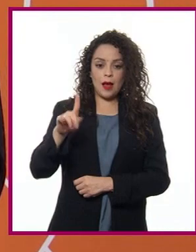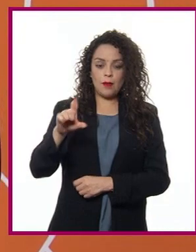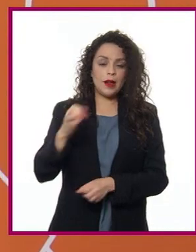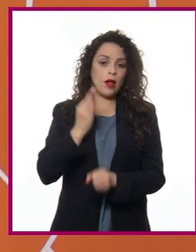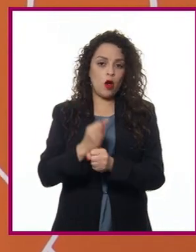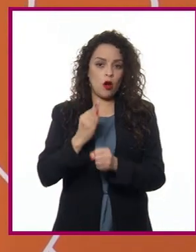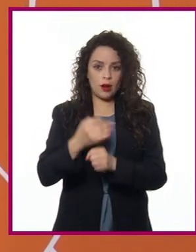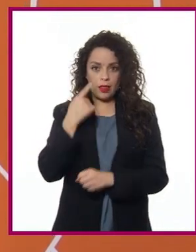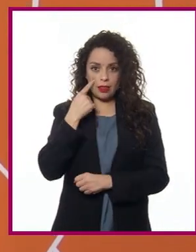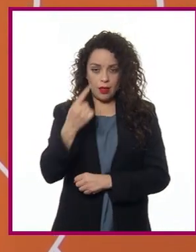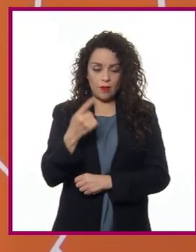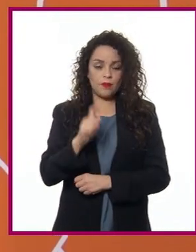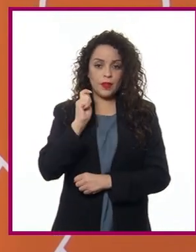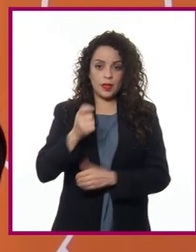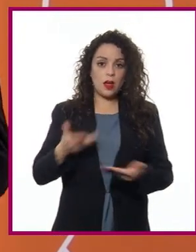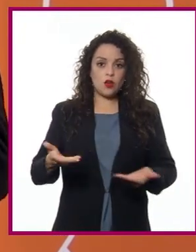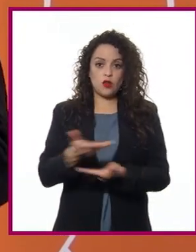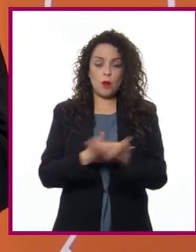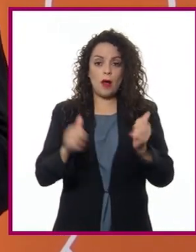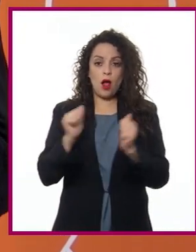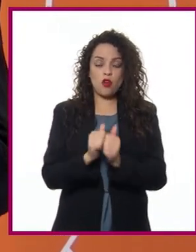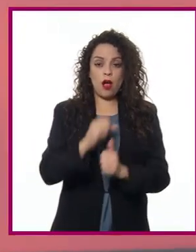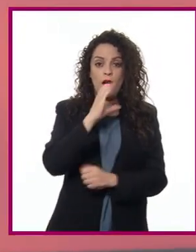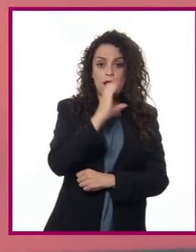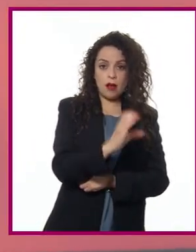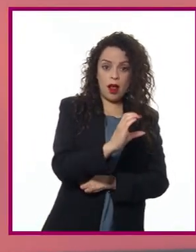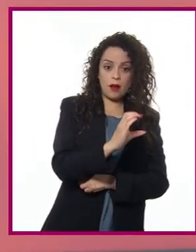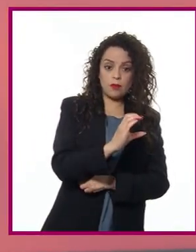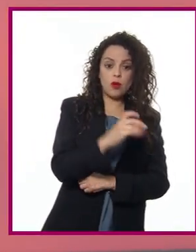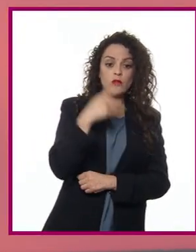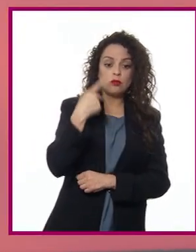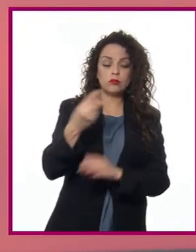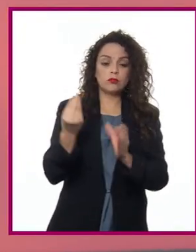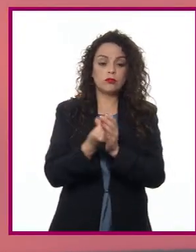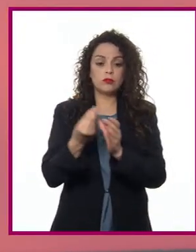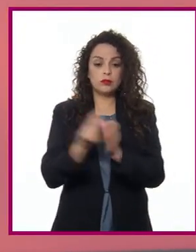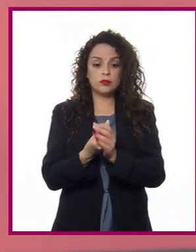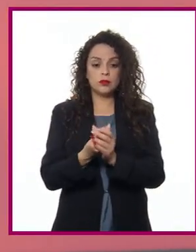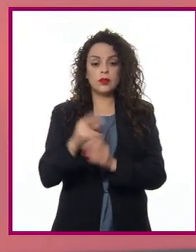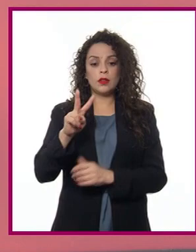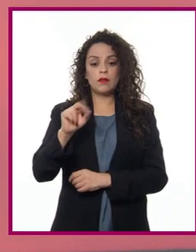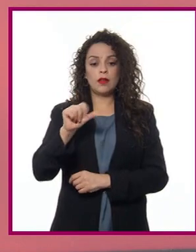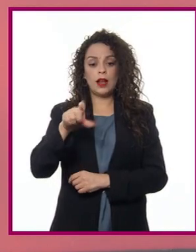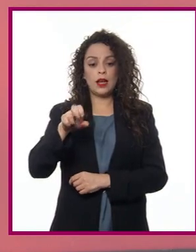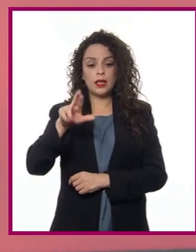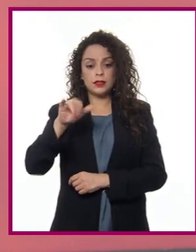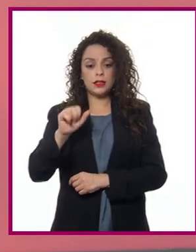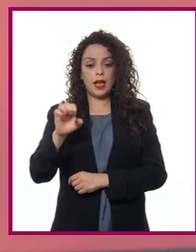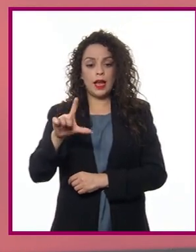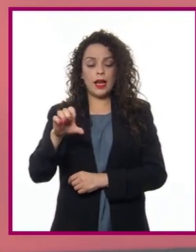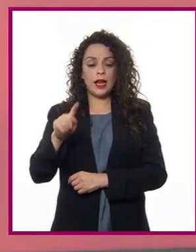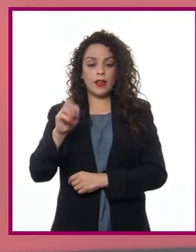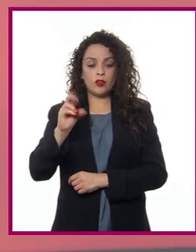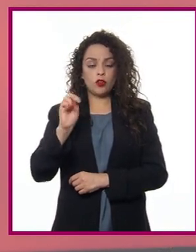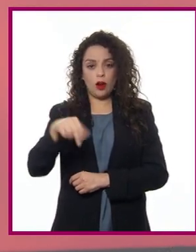caso, comparte con los átomos del carbono los correspondientes electrones de valencia, de manera que logra la configuración